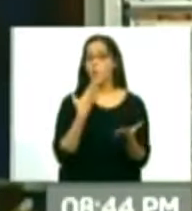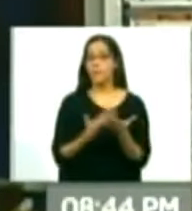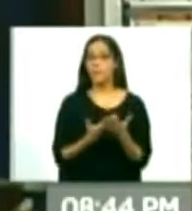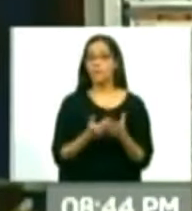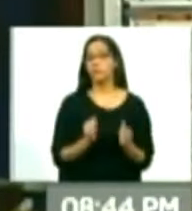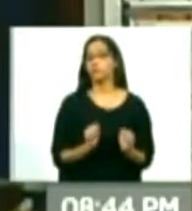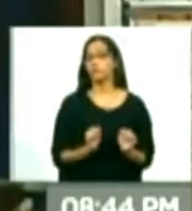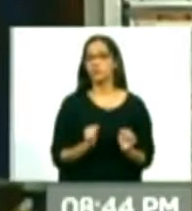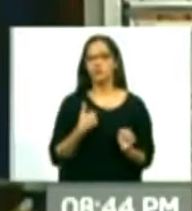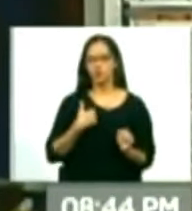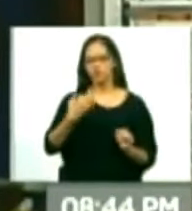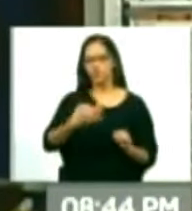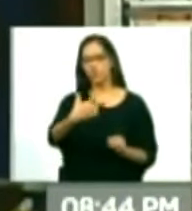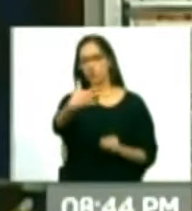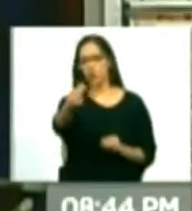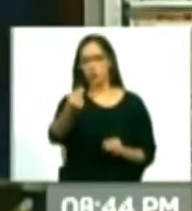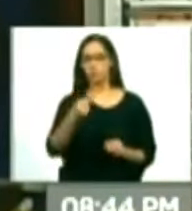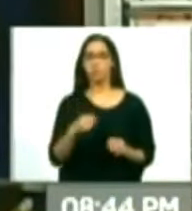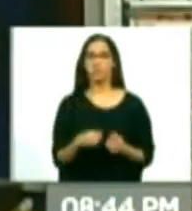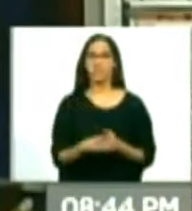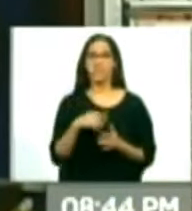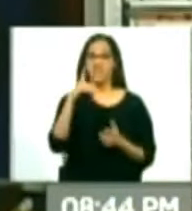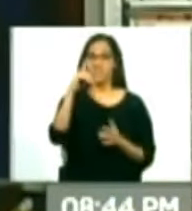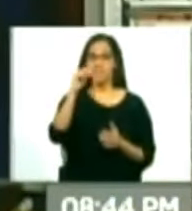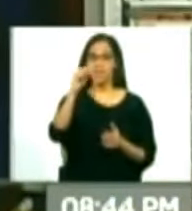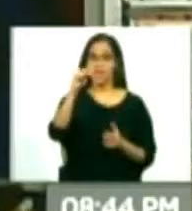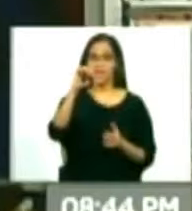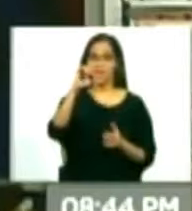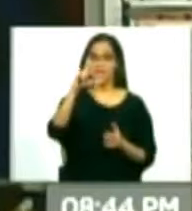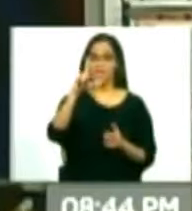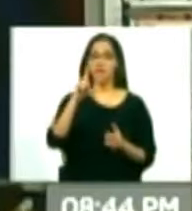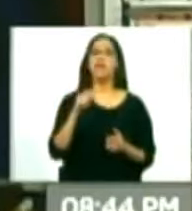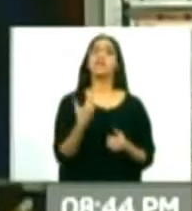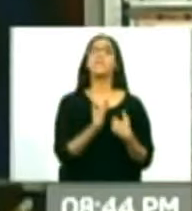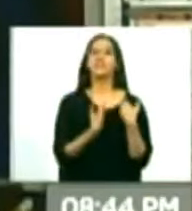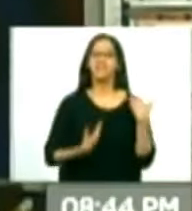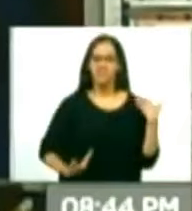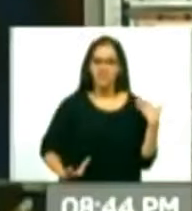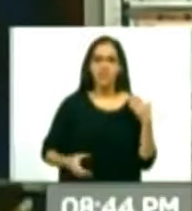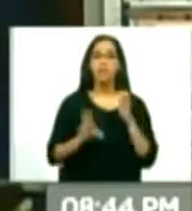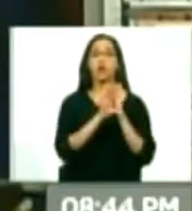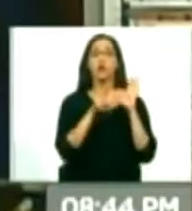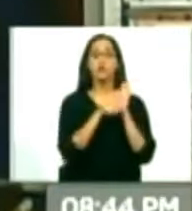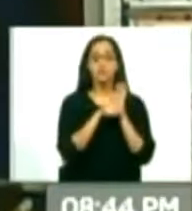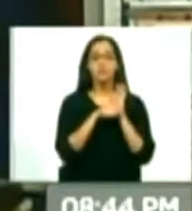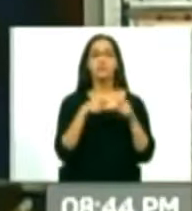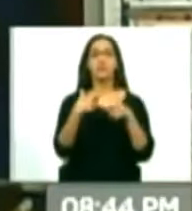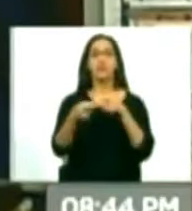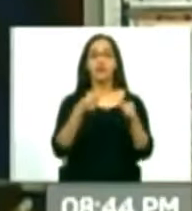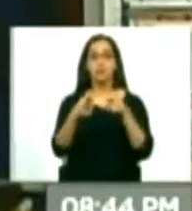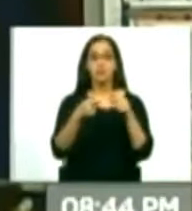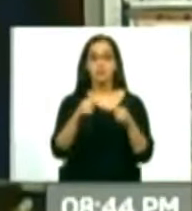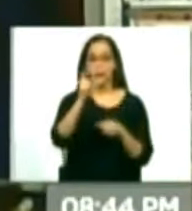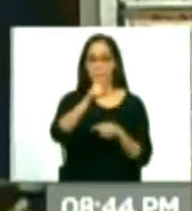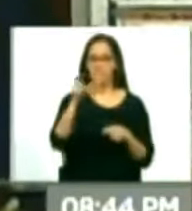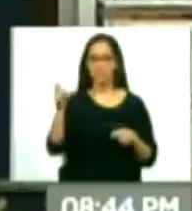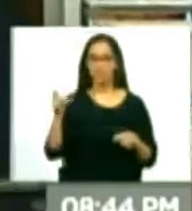que no. Daniel Ortega es el presidente constitucional de los nicaragüenses y las